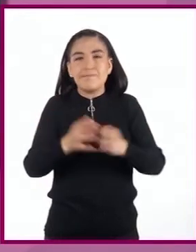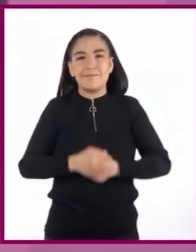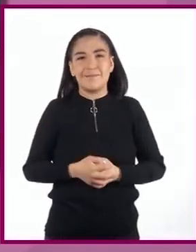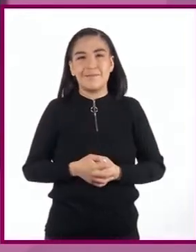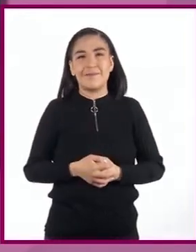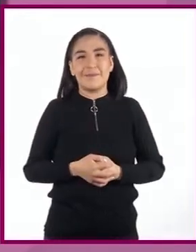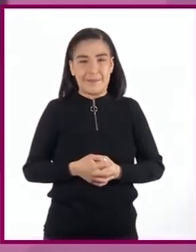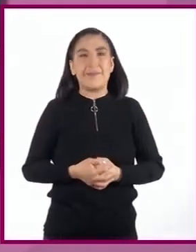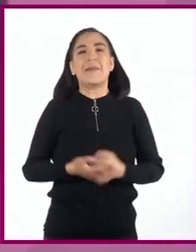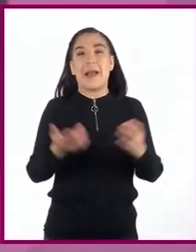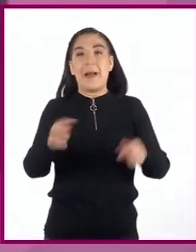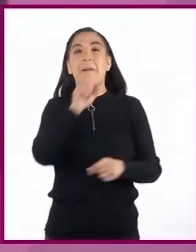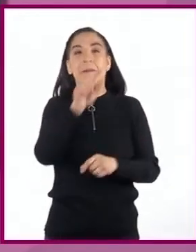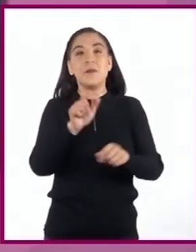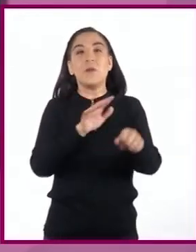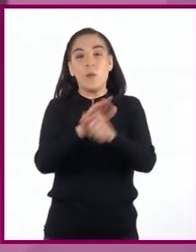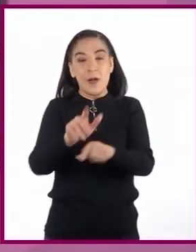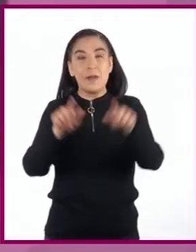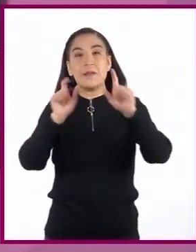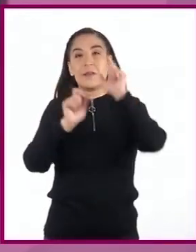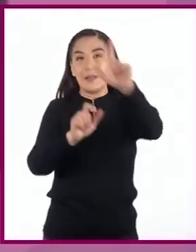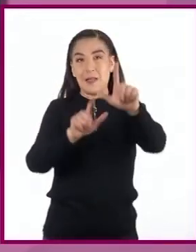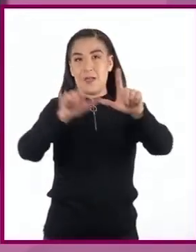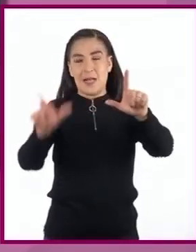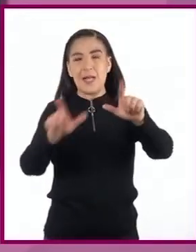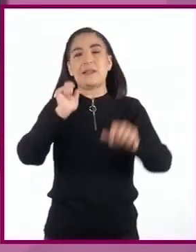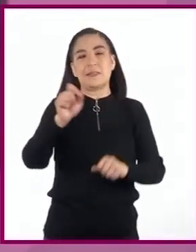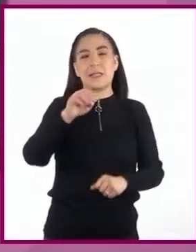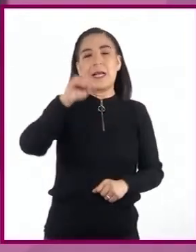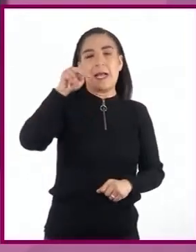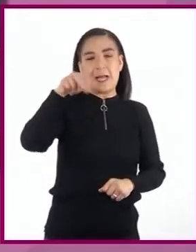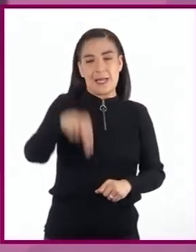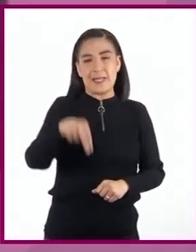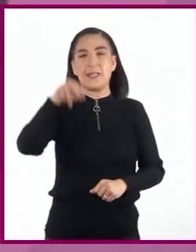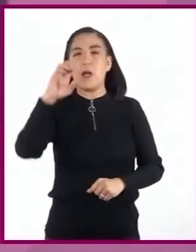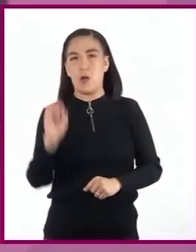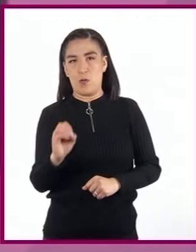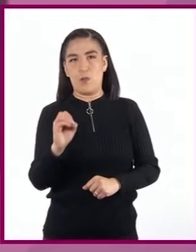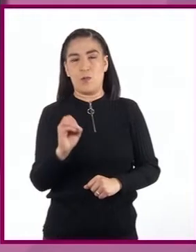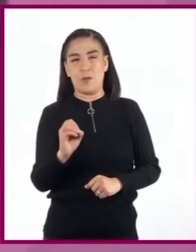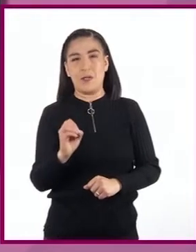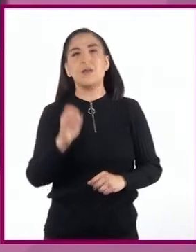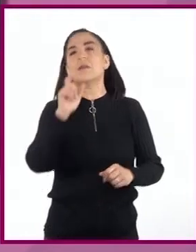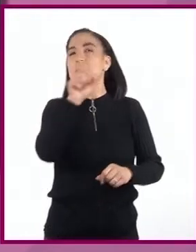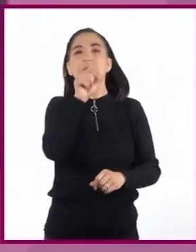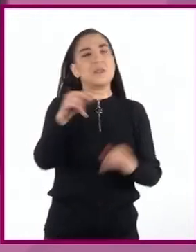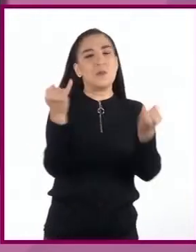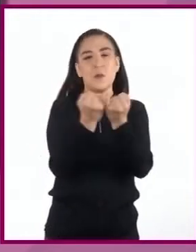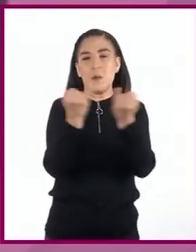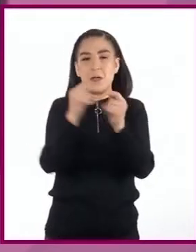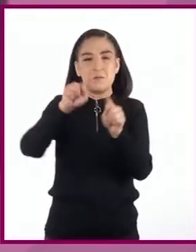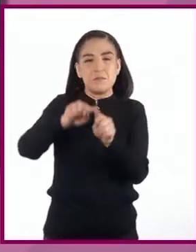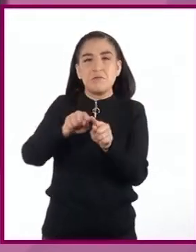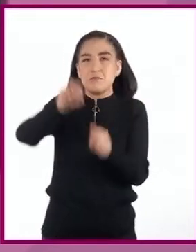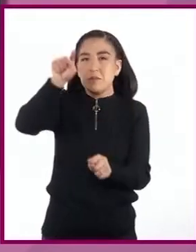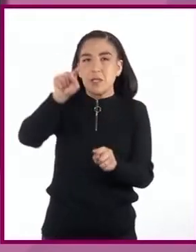El lado que le corresponde es el lado NO, porque tiene la misma longitud, es